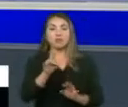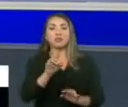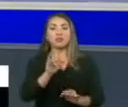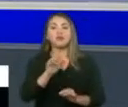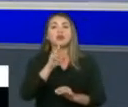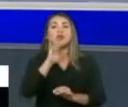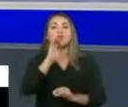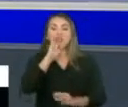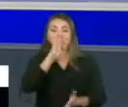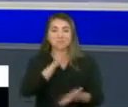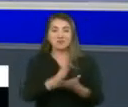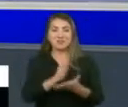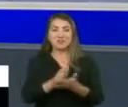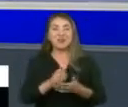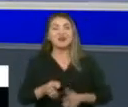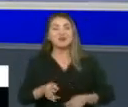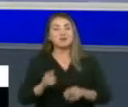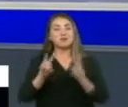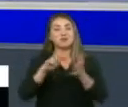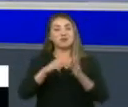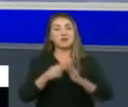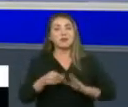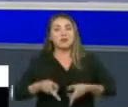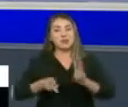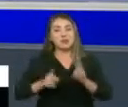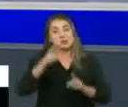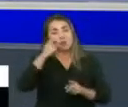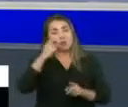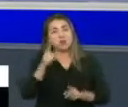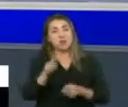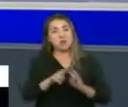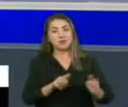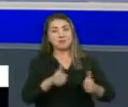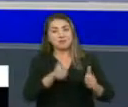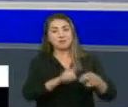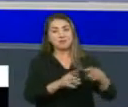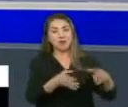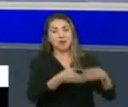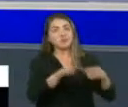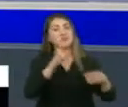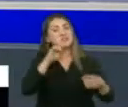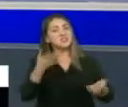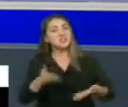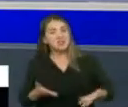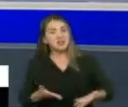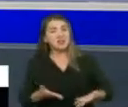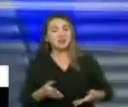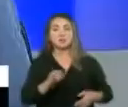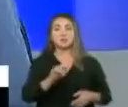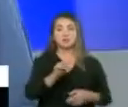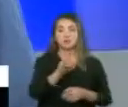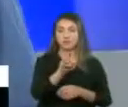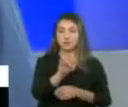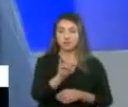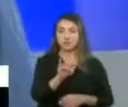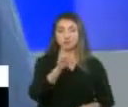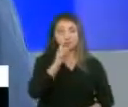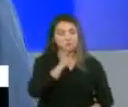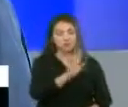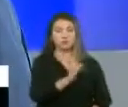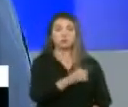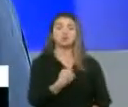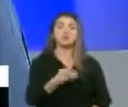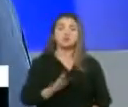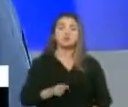y con los casos de derechos humanos, los que está siendo investigado, no le hacían bien al partido. ¿Qué va a significar eso en los estatutos de la UDI, por ejemplo? Mire, nosotros seguimos fundando